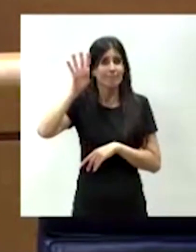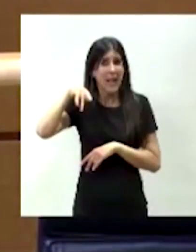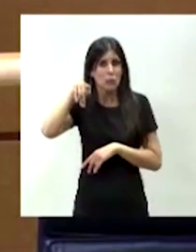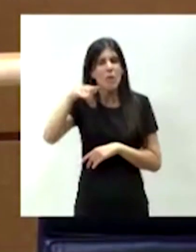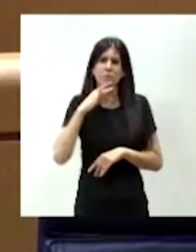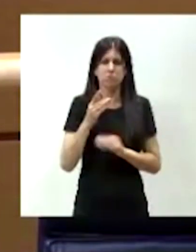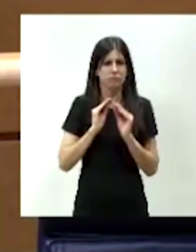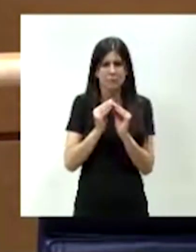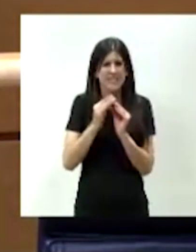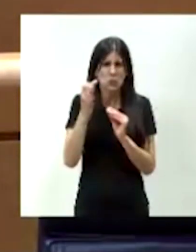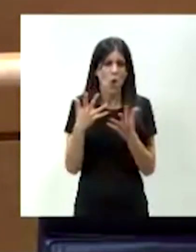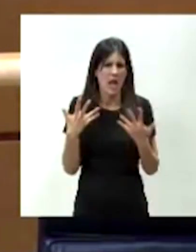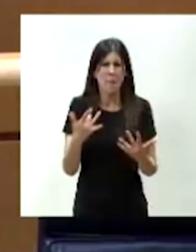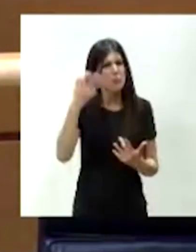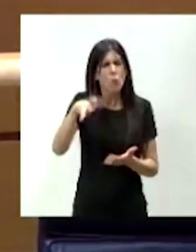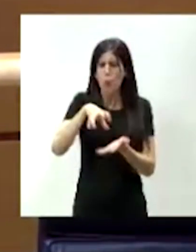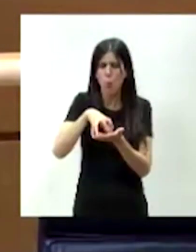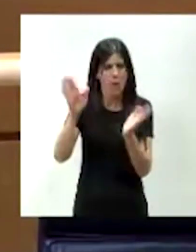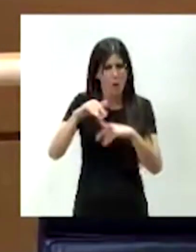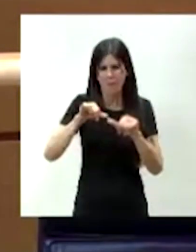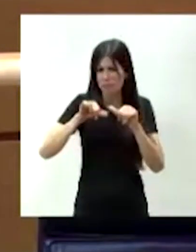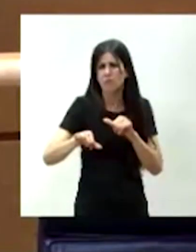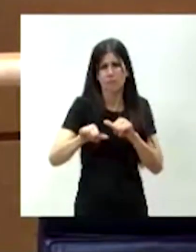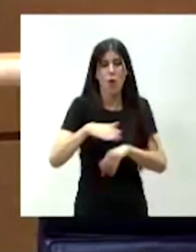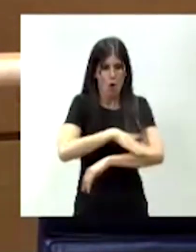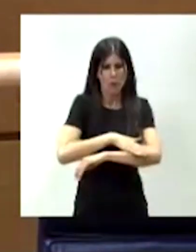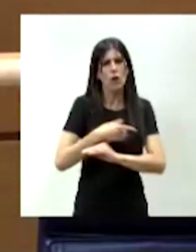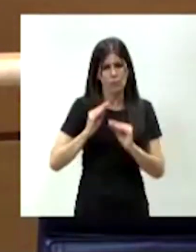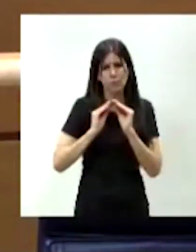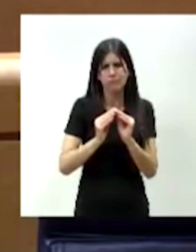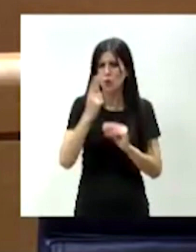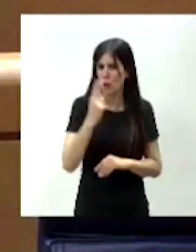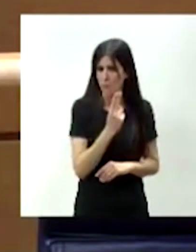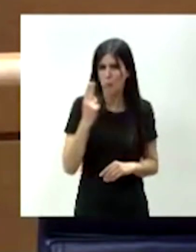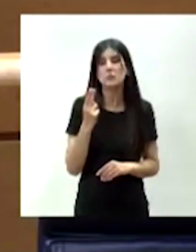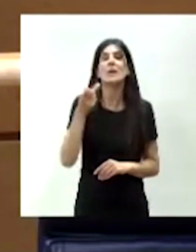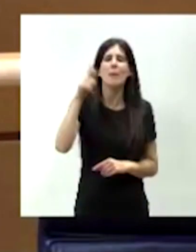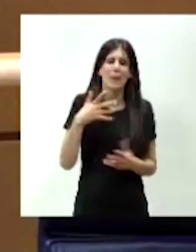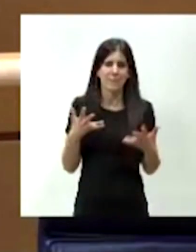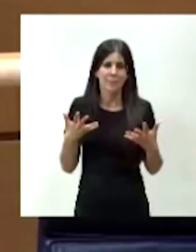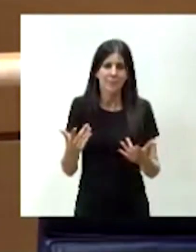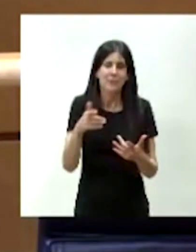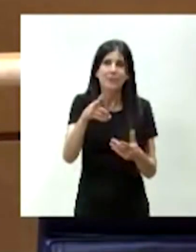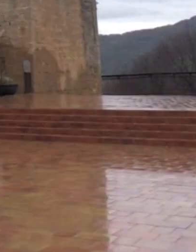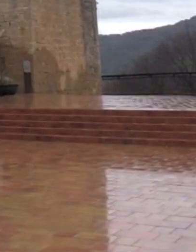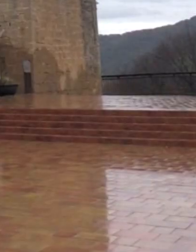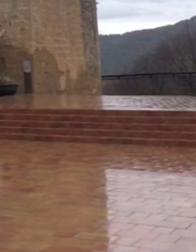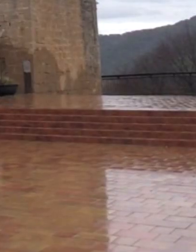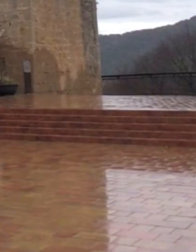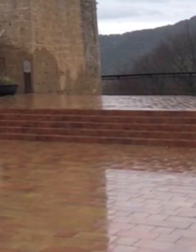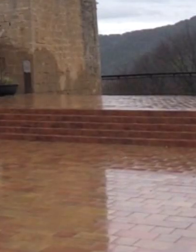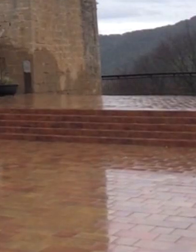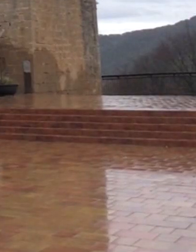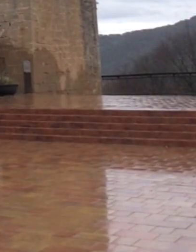en esta materia. Por lo tanto, no le quepa a usted ninguna duda de la voluntad del Gobierno, del intento para agilizar esa conectividad concreta